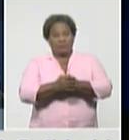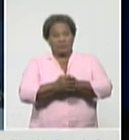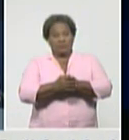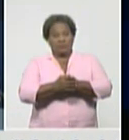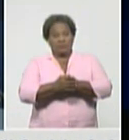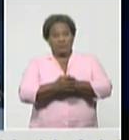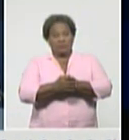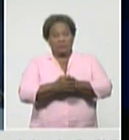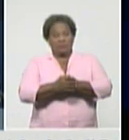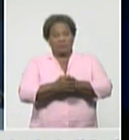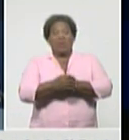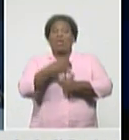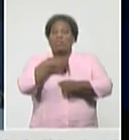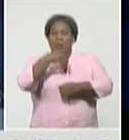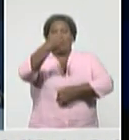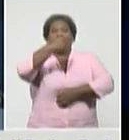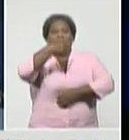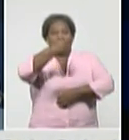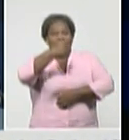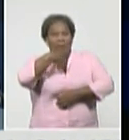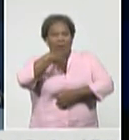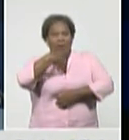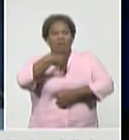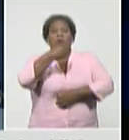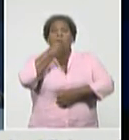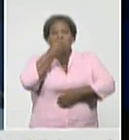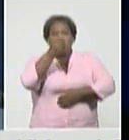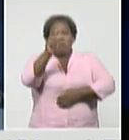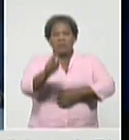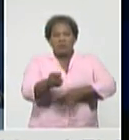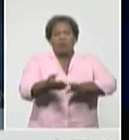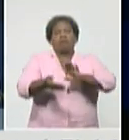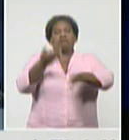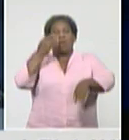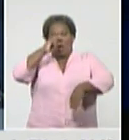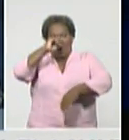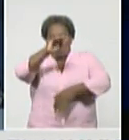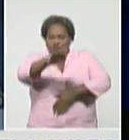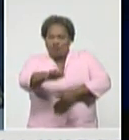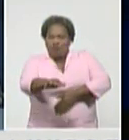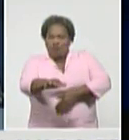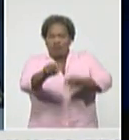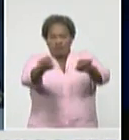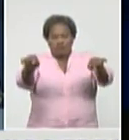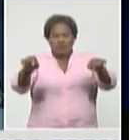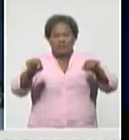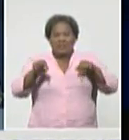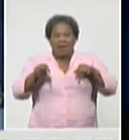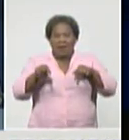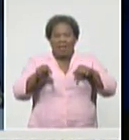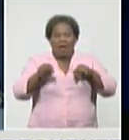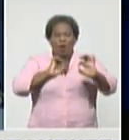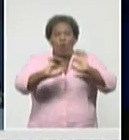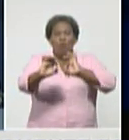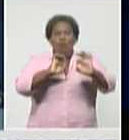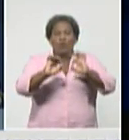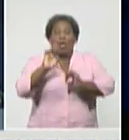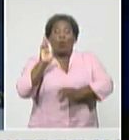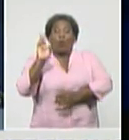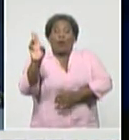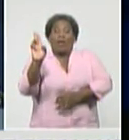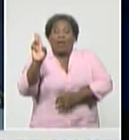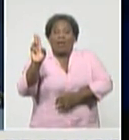tiene tratamiento, es recuperable, claro, es recuperable en una sala de terapia intensiva con los tratamientos que